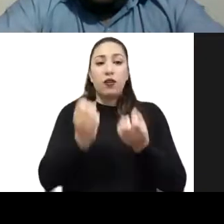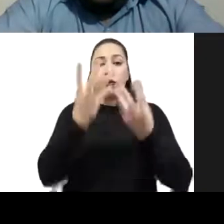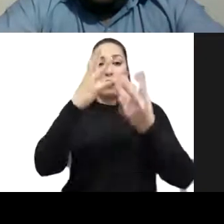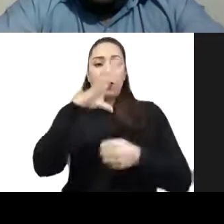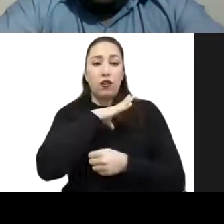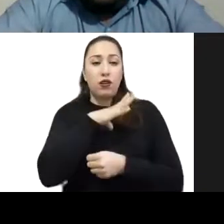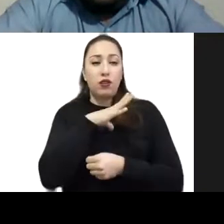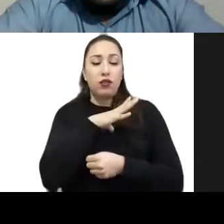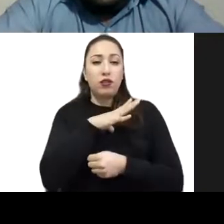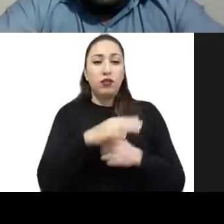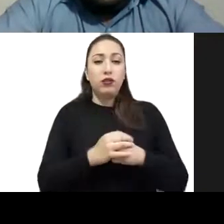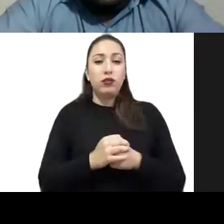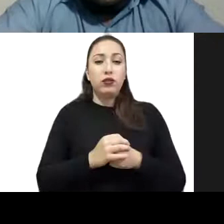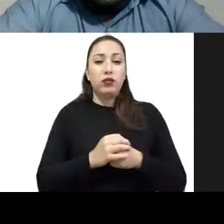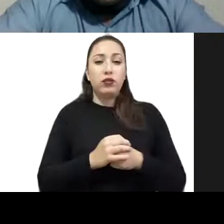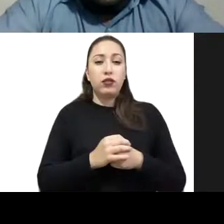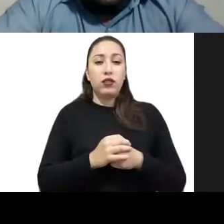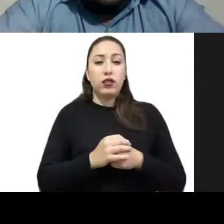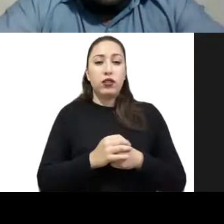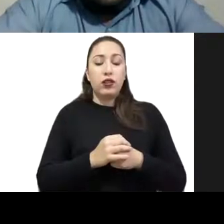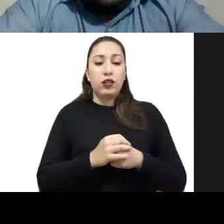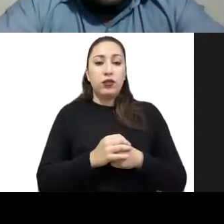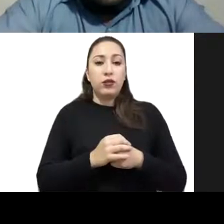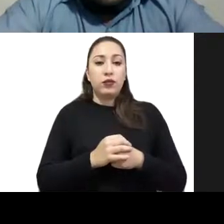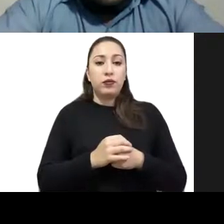las y los...